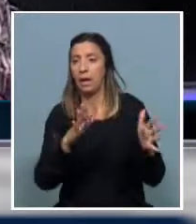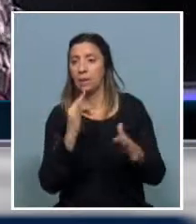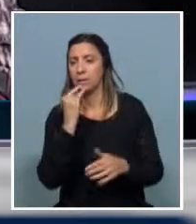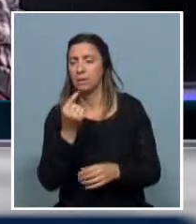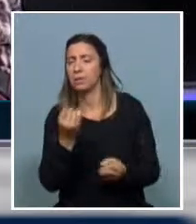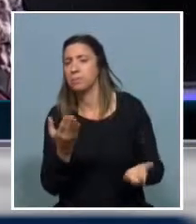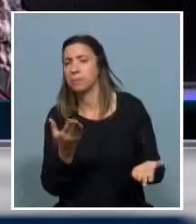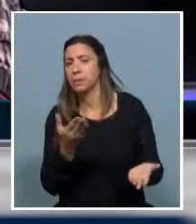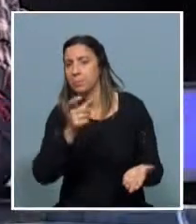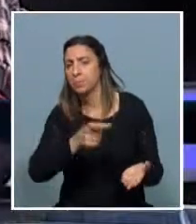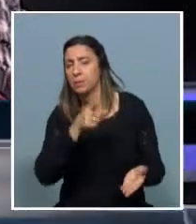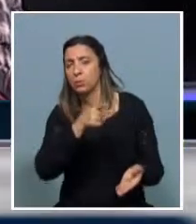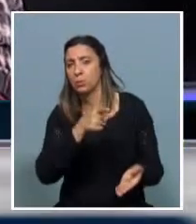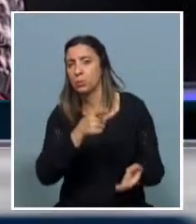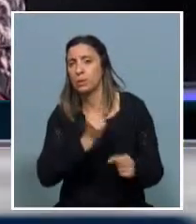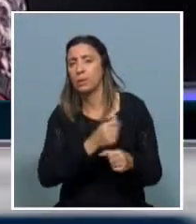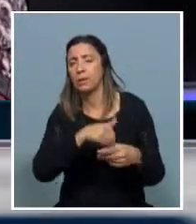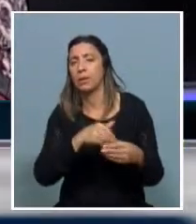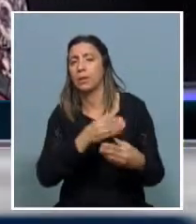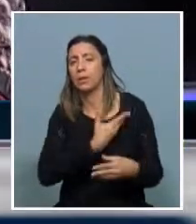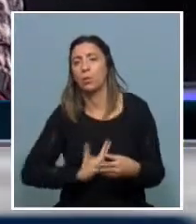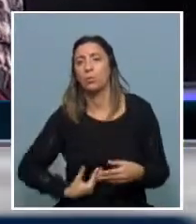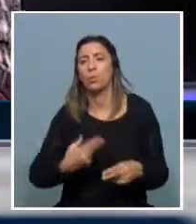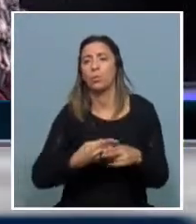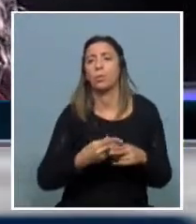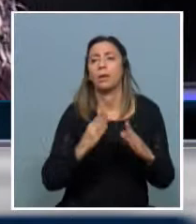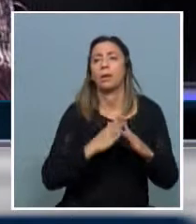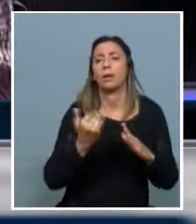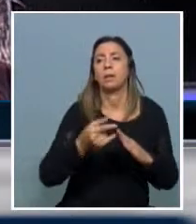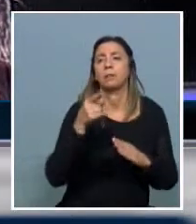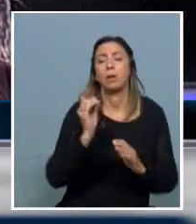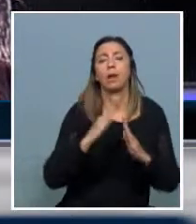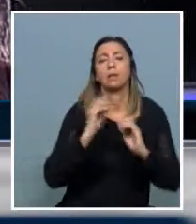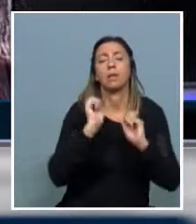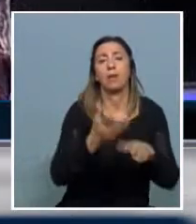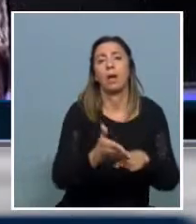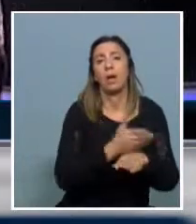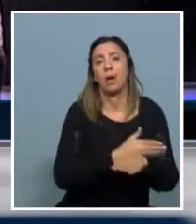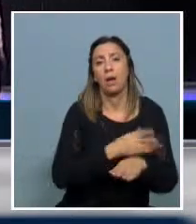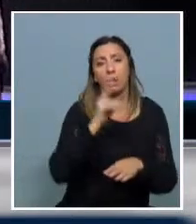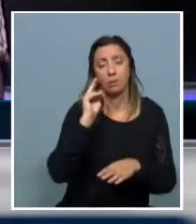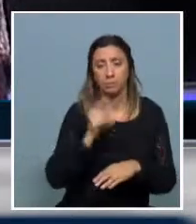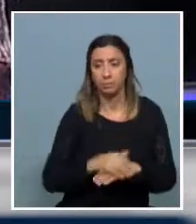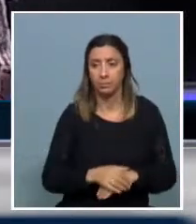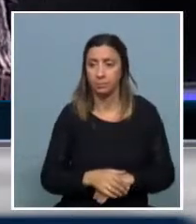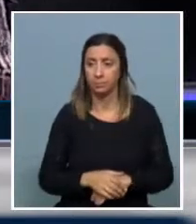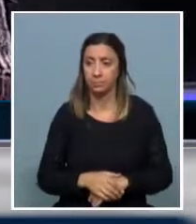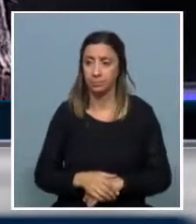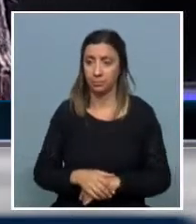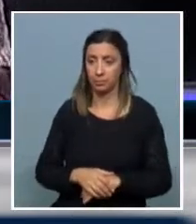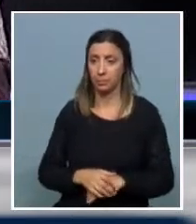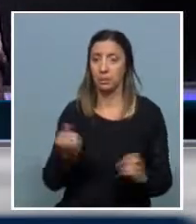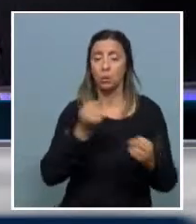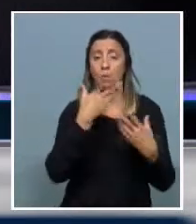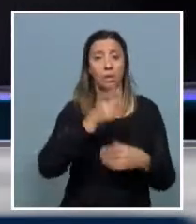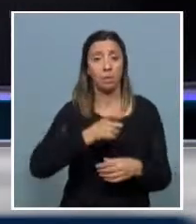dicen, pero fulano de tal que era funcionario, me dan nombres, tiene casa y ustedes le dieron casa en la gestión de Adolfo. A ver,